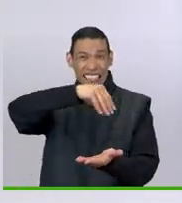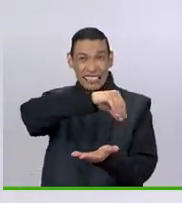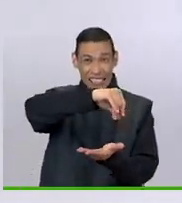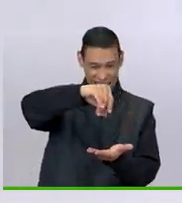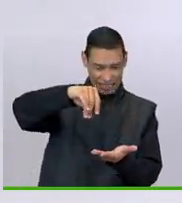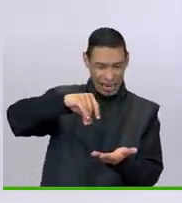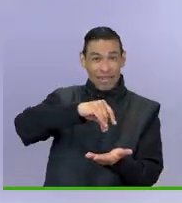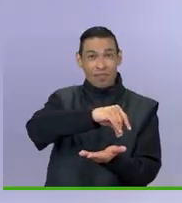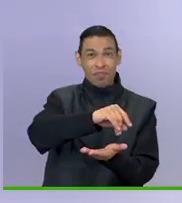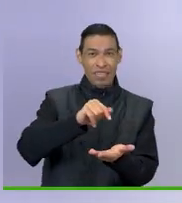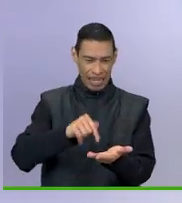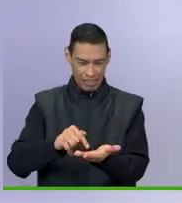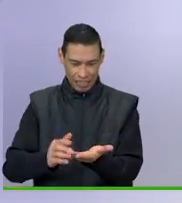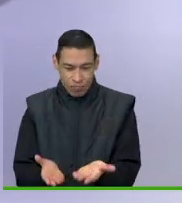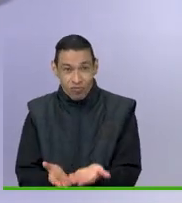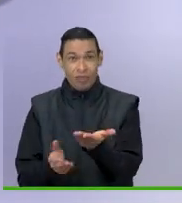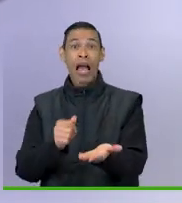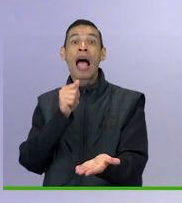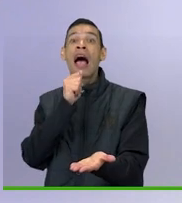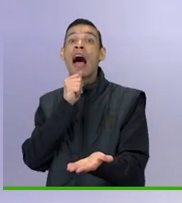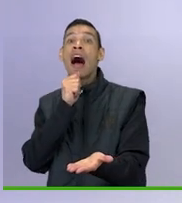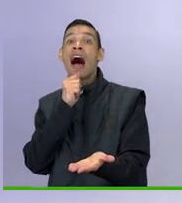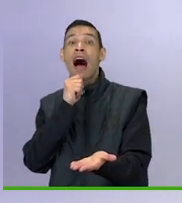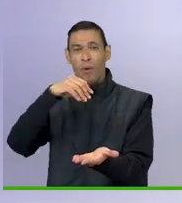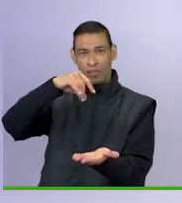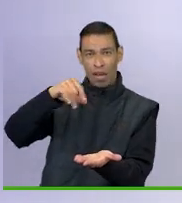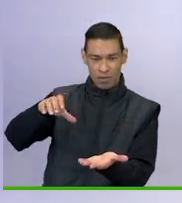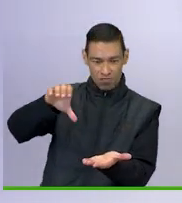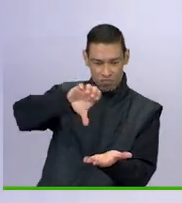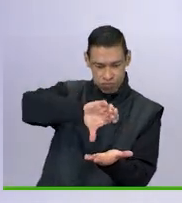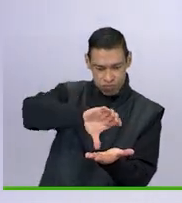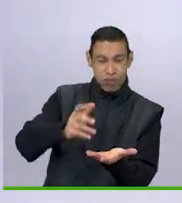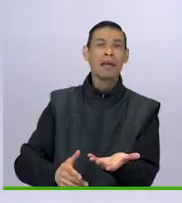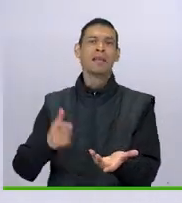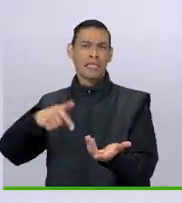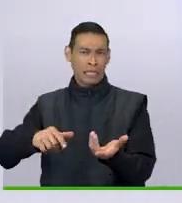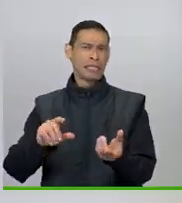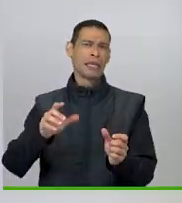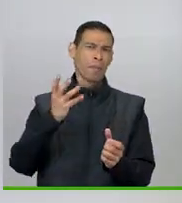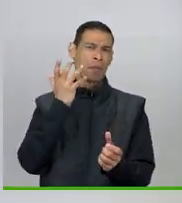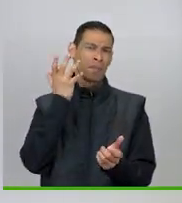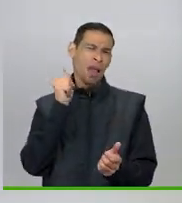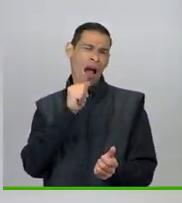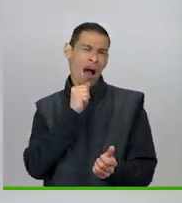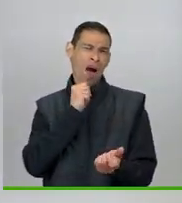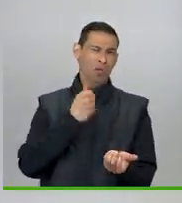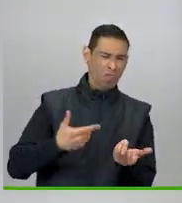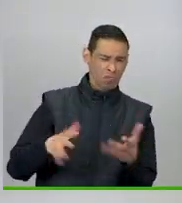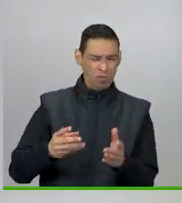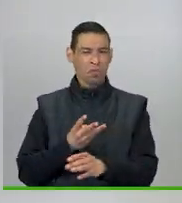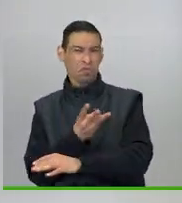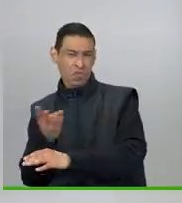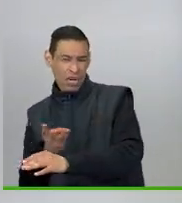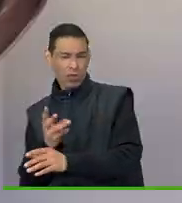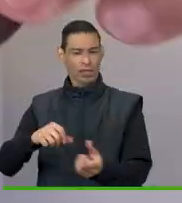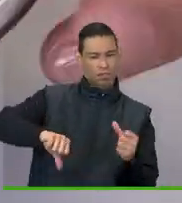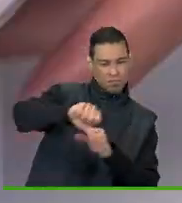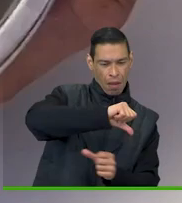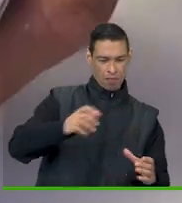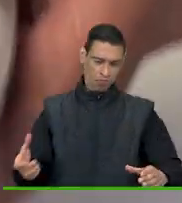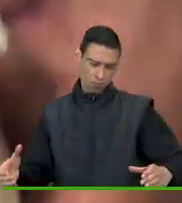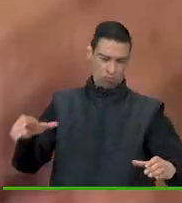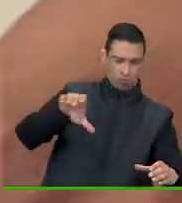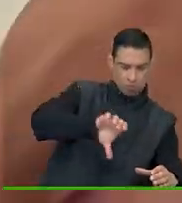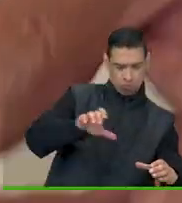sal. Lo ideal es irle cambiando el agua paulatinamente, por ahí cada 3 horas, 4 horas.